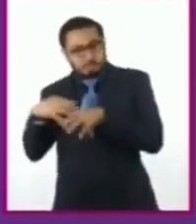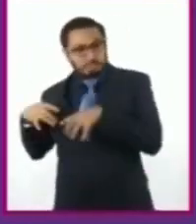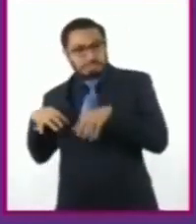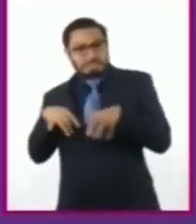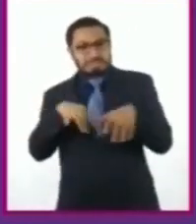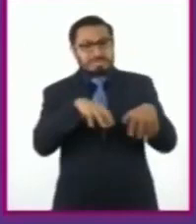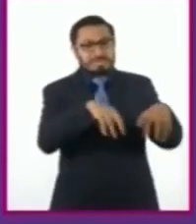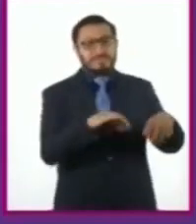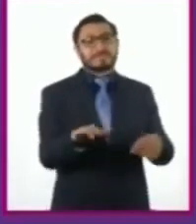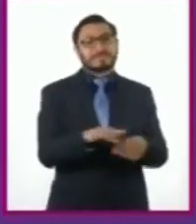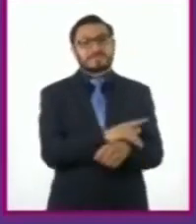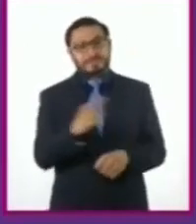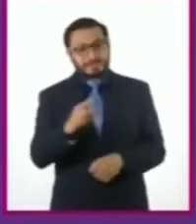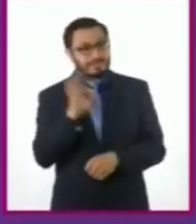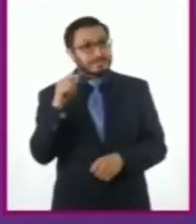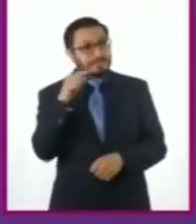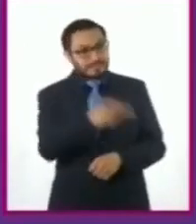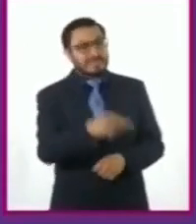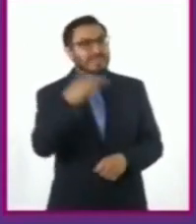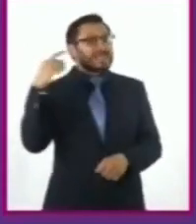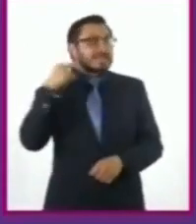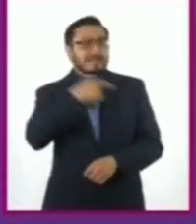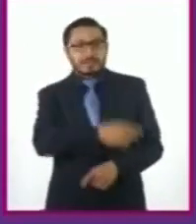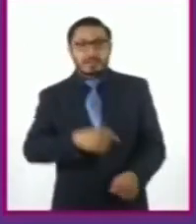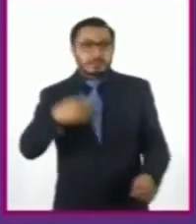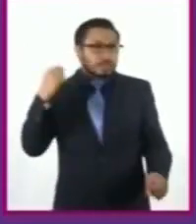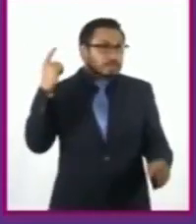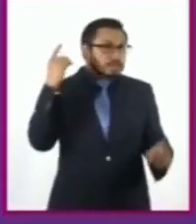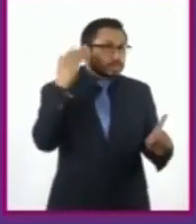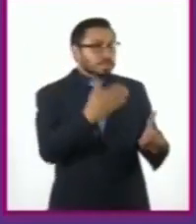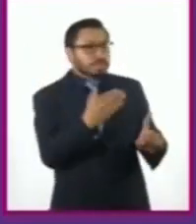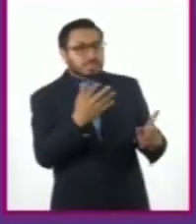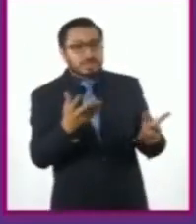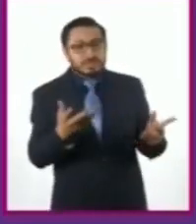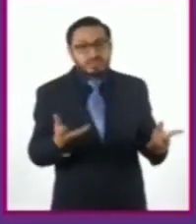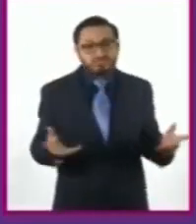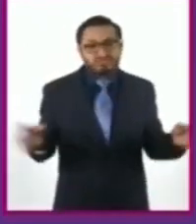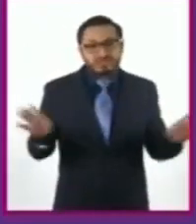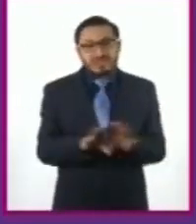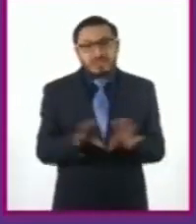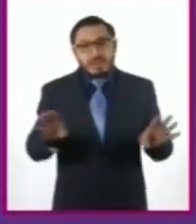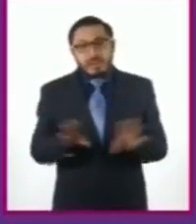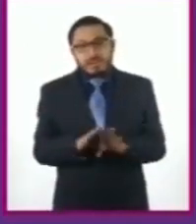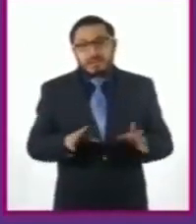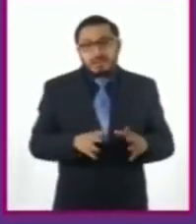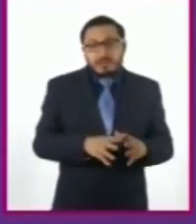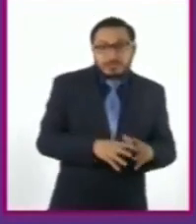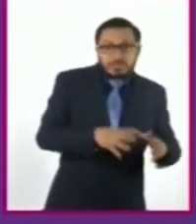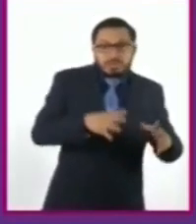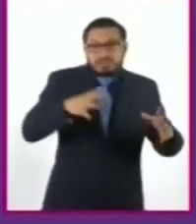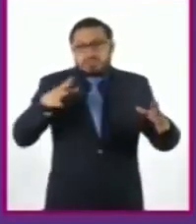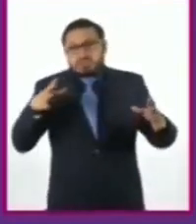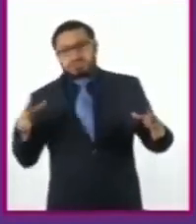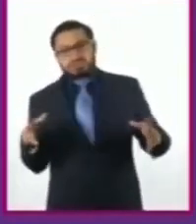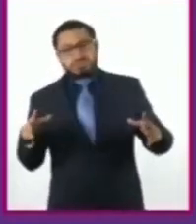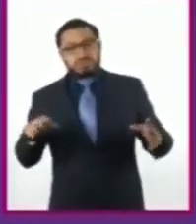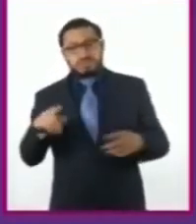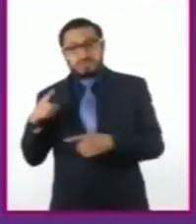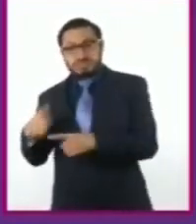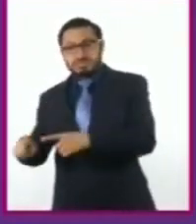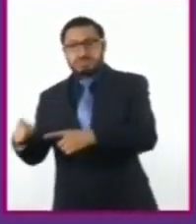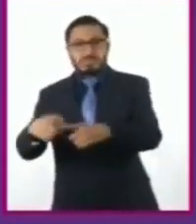él rápidamente buscó hacer fue extender la conquista a las